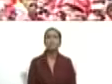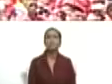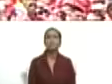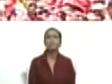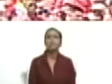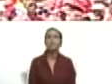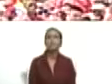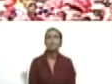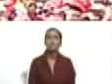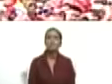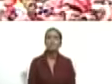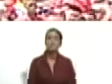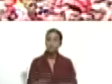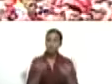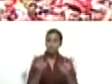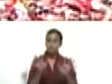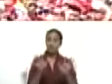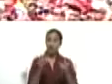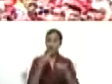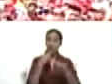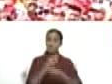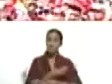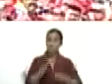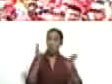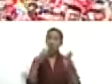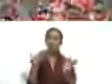Y le he lanzado entonces la propuesta.